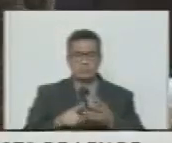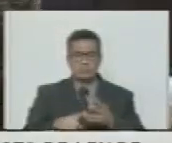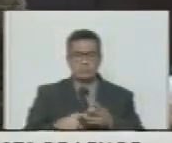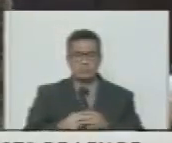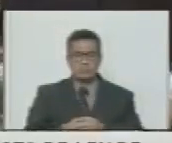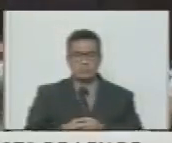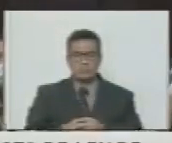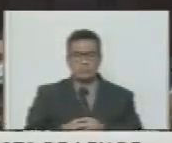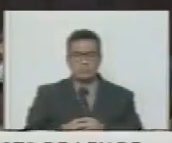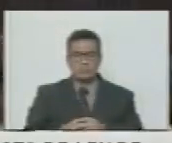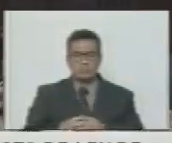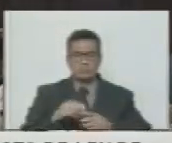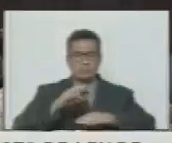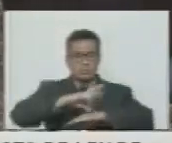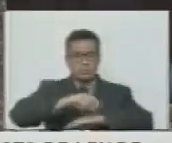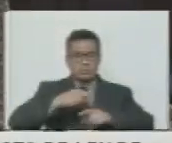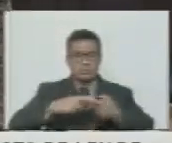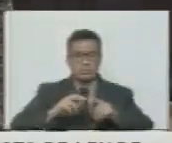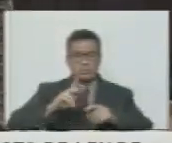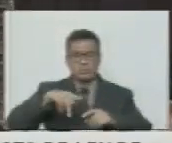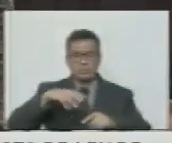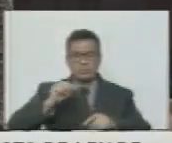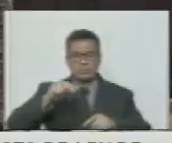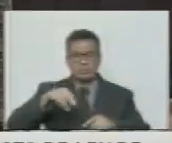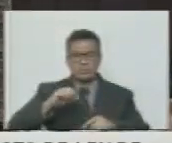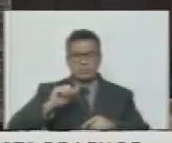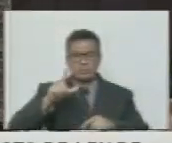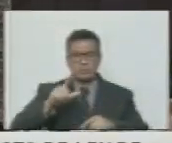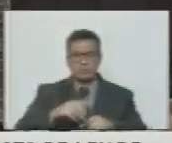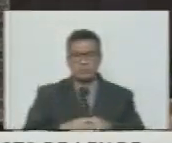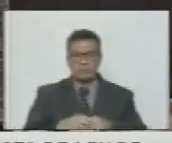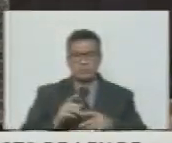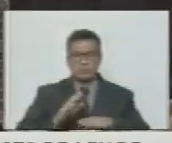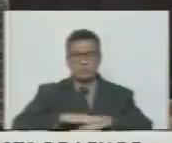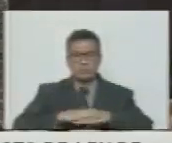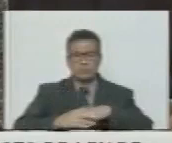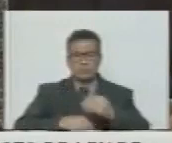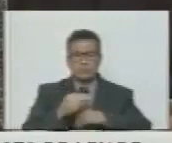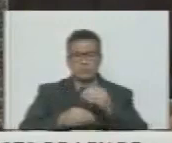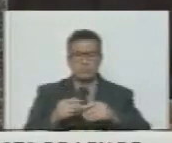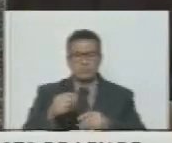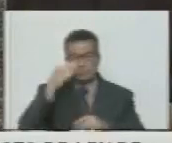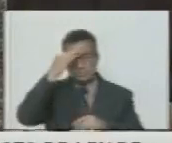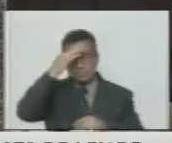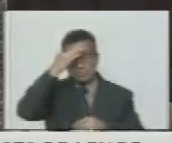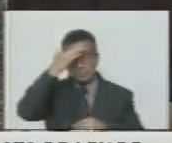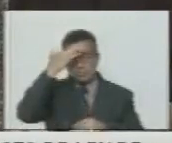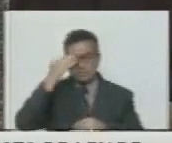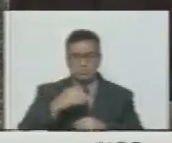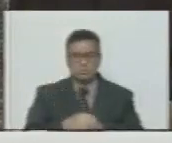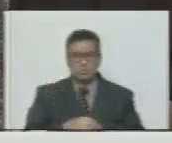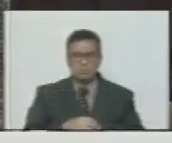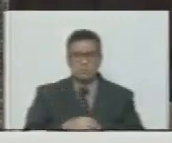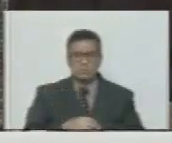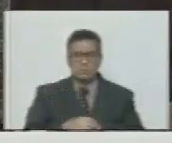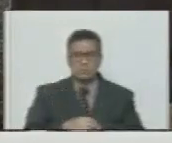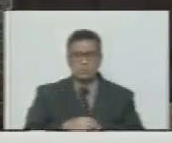carácter penal, presidente. ¿Cómo? Los delitos son de carácter penal. No. Hayan sido objeto de condena por delitos.